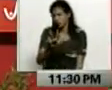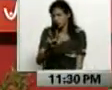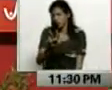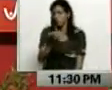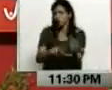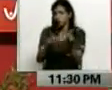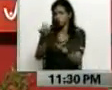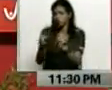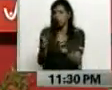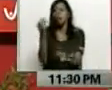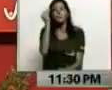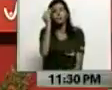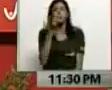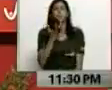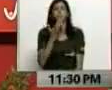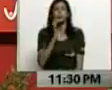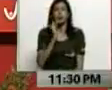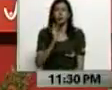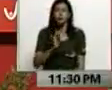asesinado